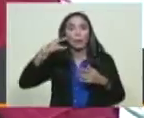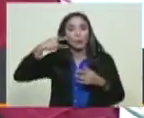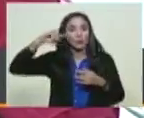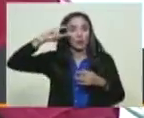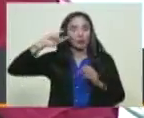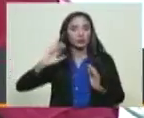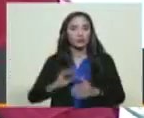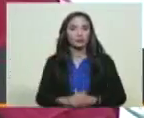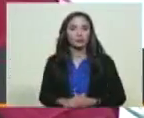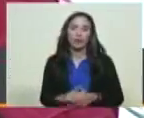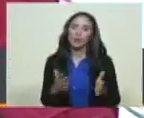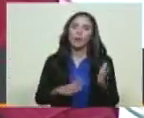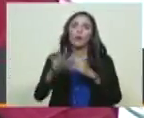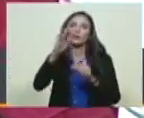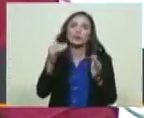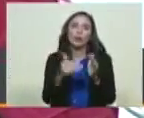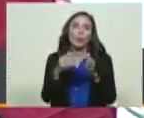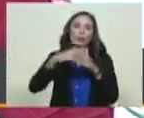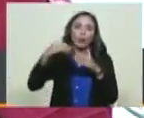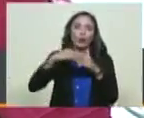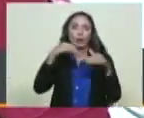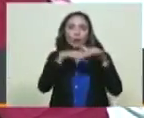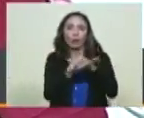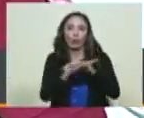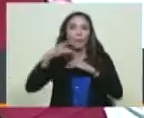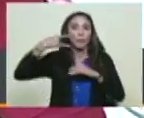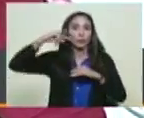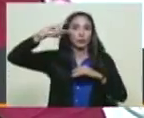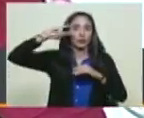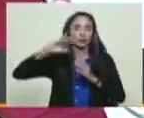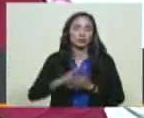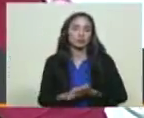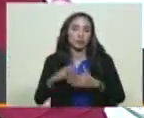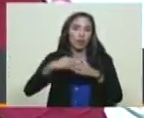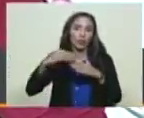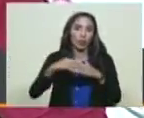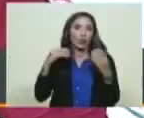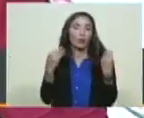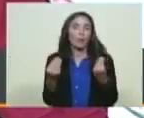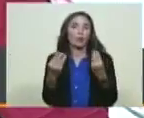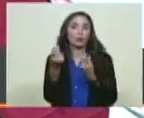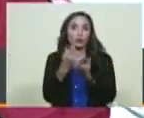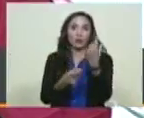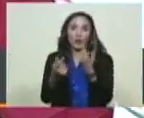los mínimos que llevan cinco mil dólares se platica bien